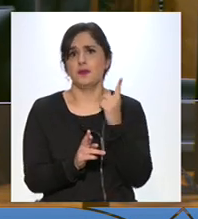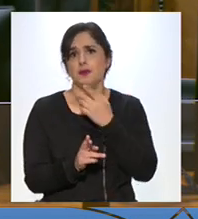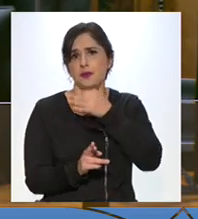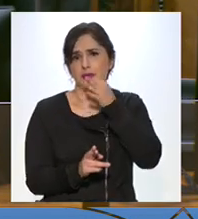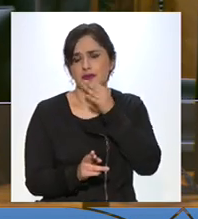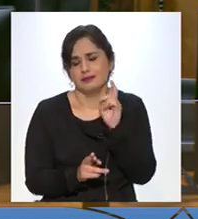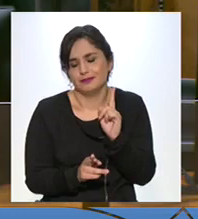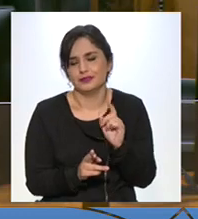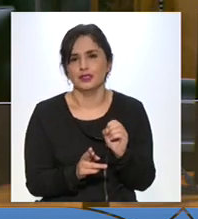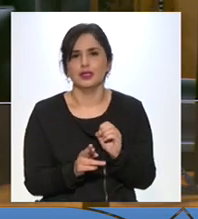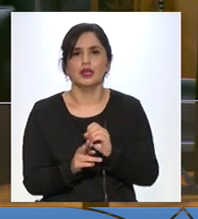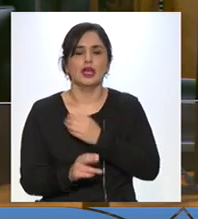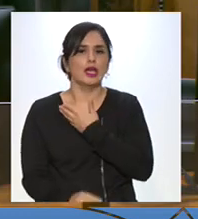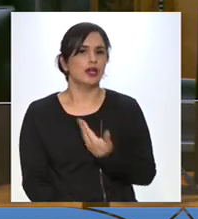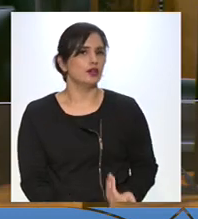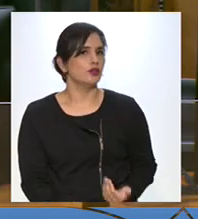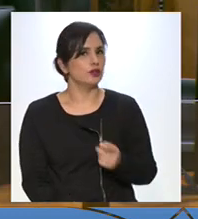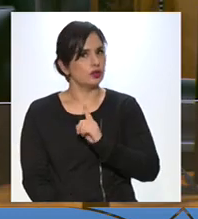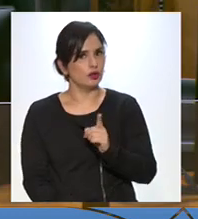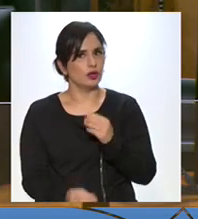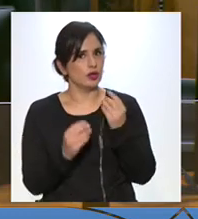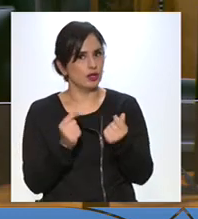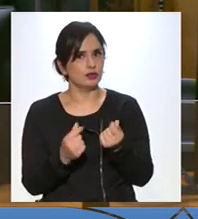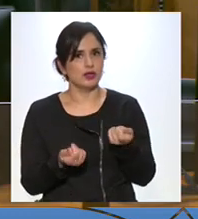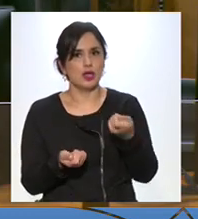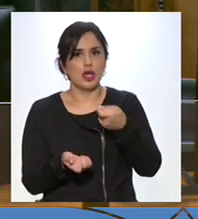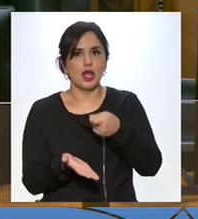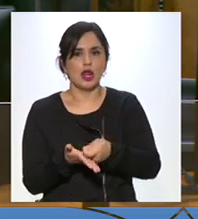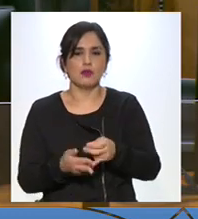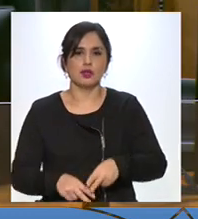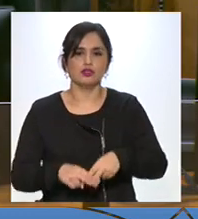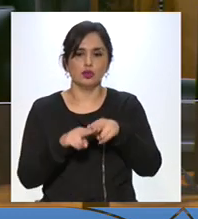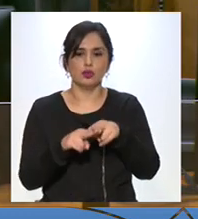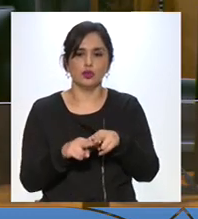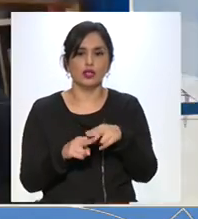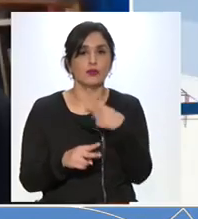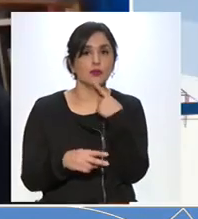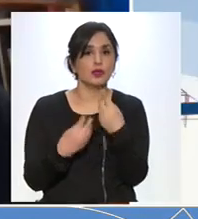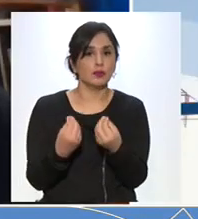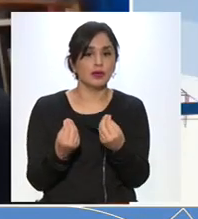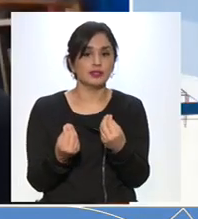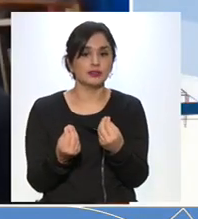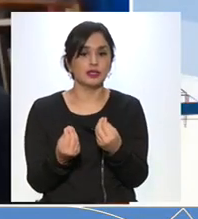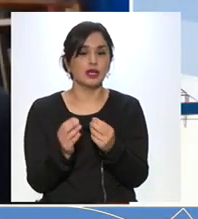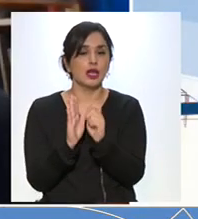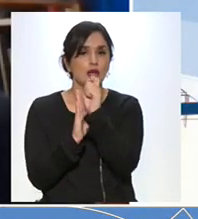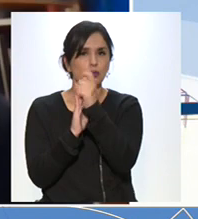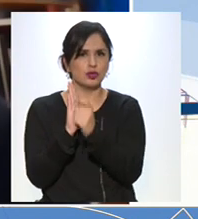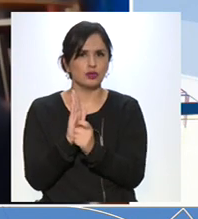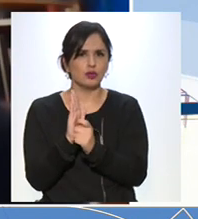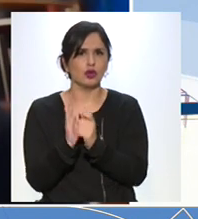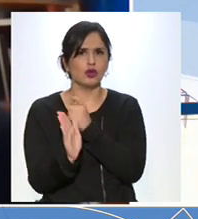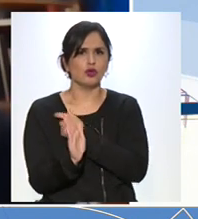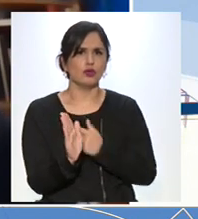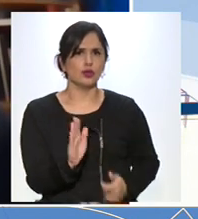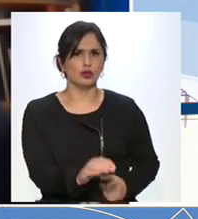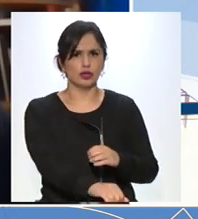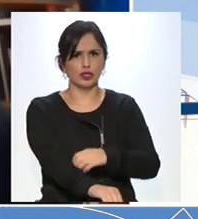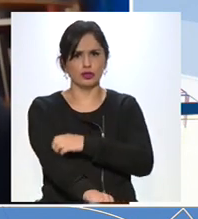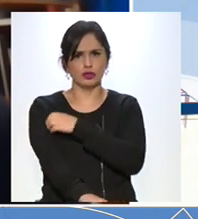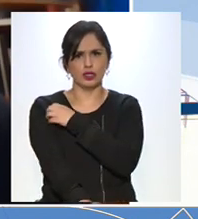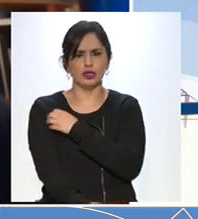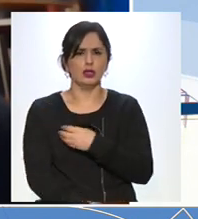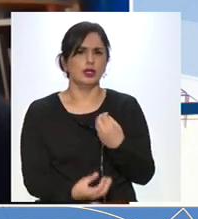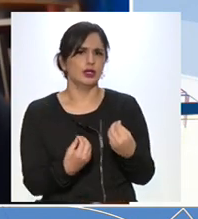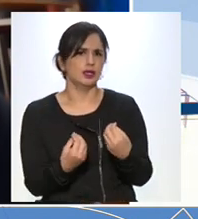El gobierno no ha dinamizado la inversión pública. Veamos lo que ocurre con la ejecución presupuestaria en los gobiernos regionales, la peor en muchos años. Veamos lo que ocurre